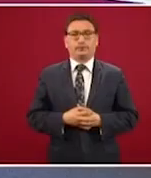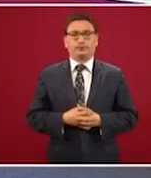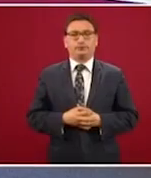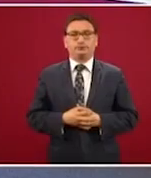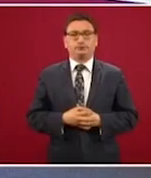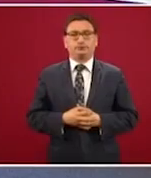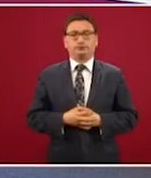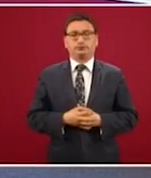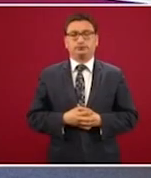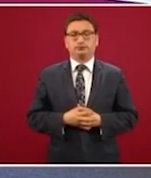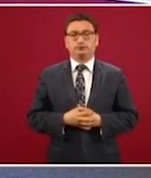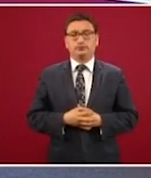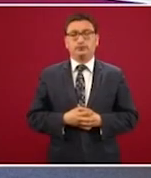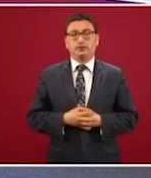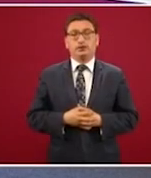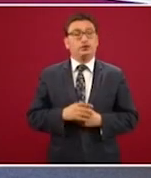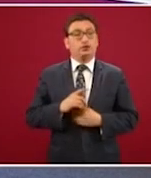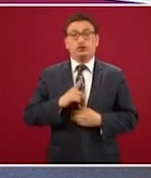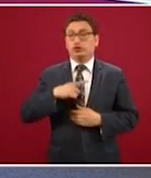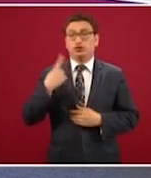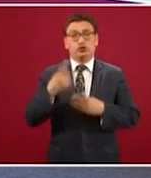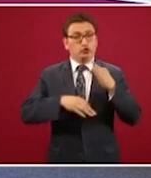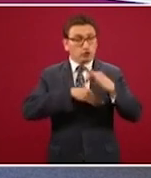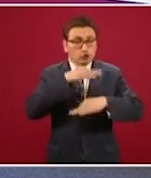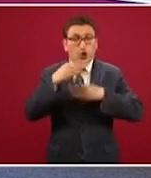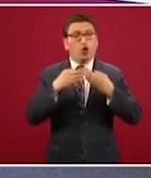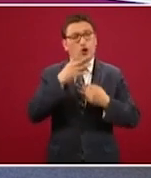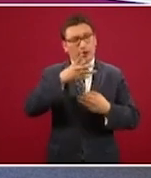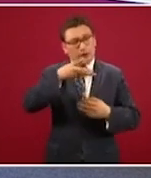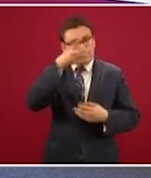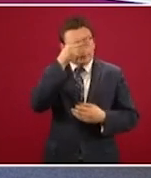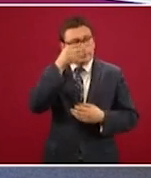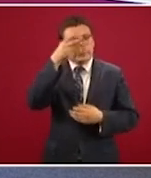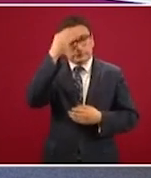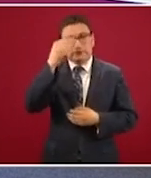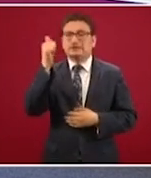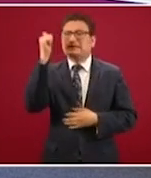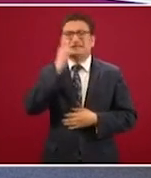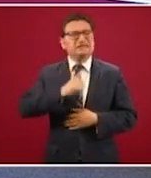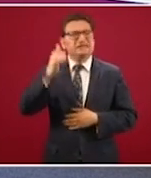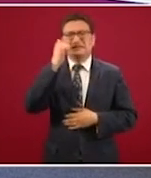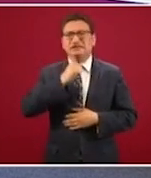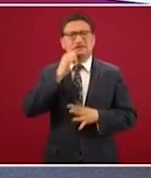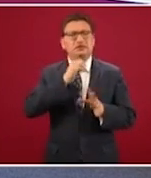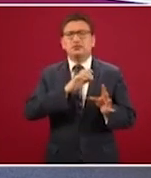que vayamos todos aprendiendo, siempre se aprende.